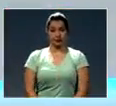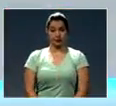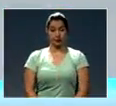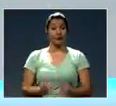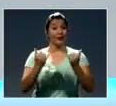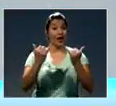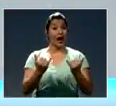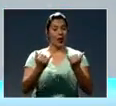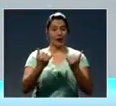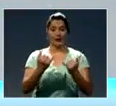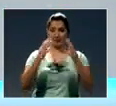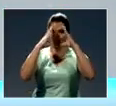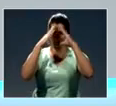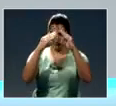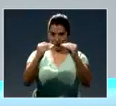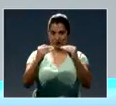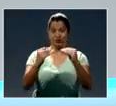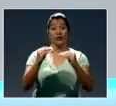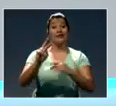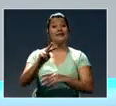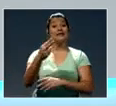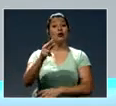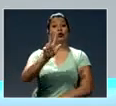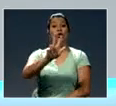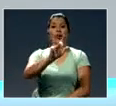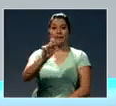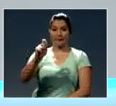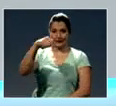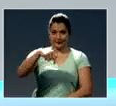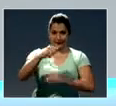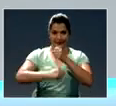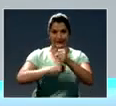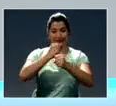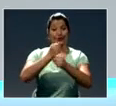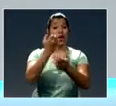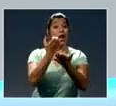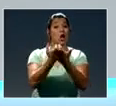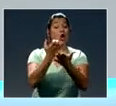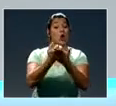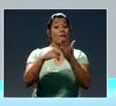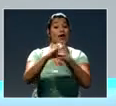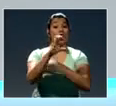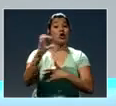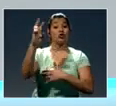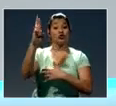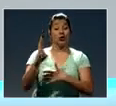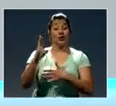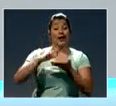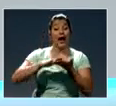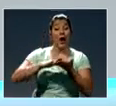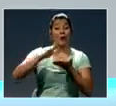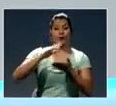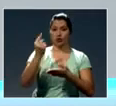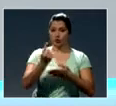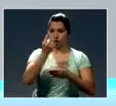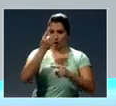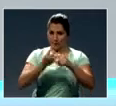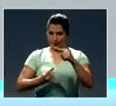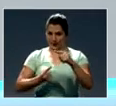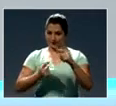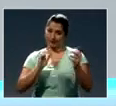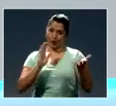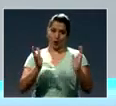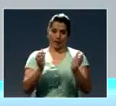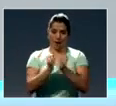Vamos de inmediato a las informaciones. En el segundo trimestre de este año, la economía del país aumentó solo la mitad de lo que logró el año